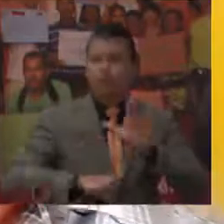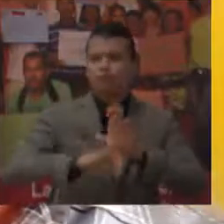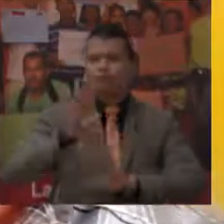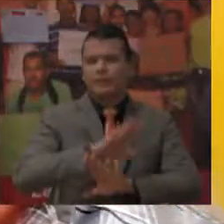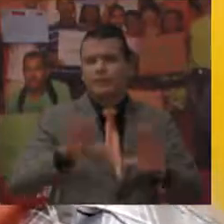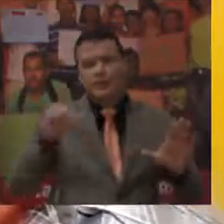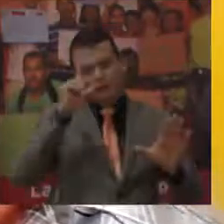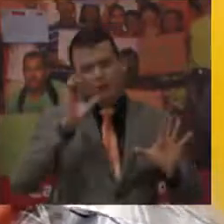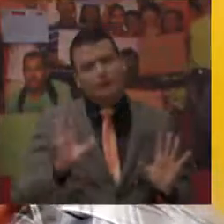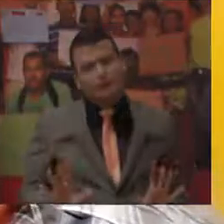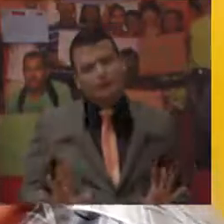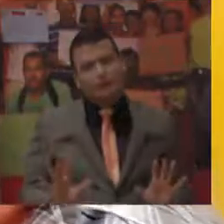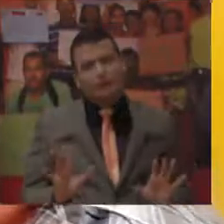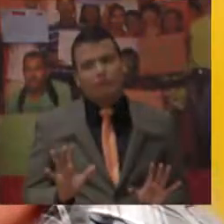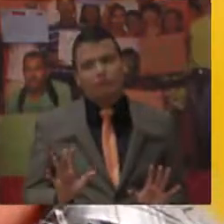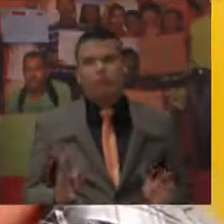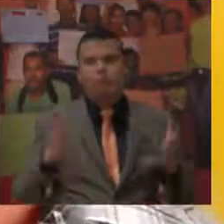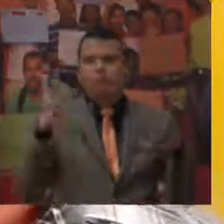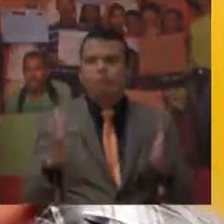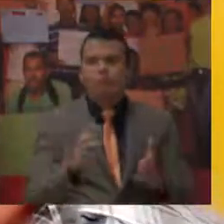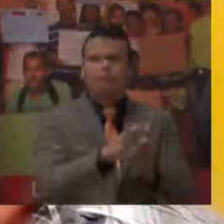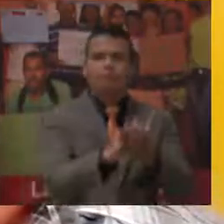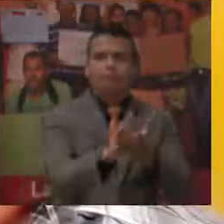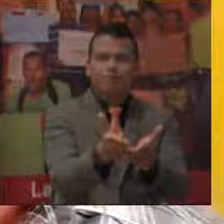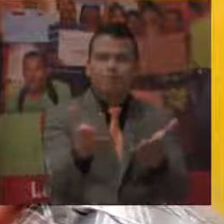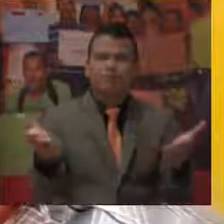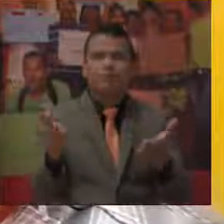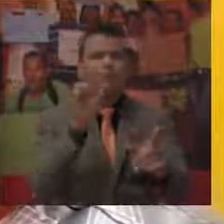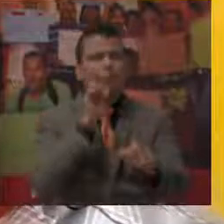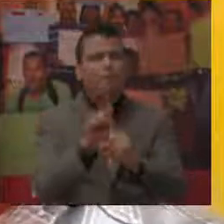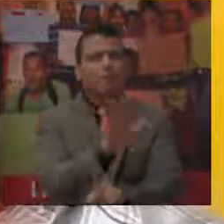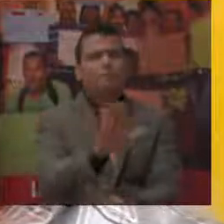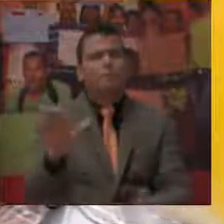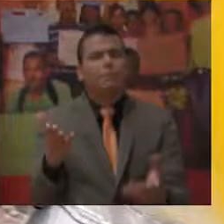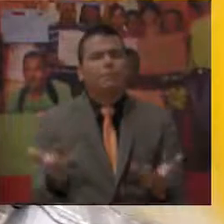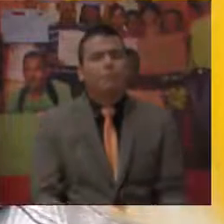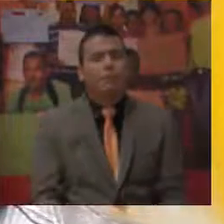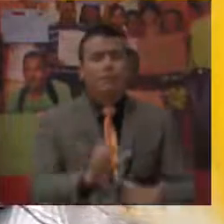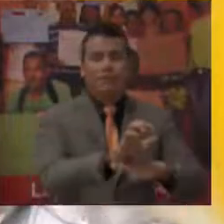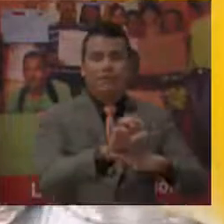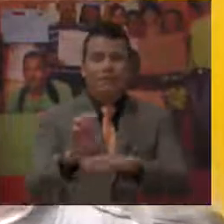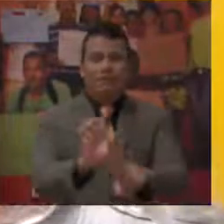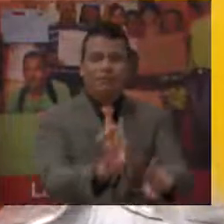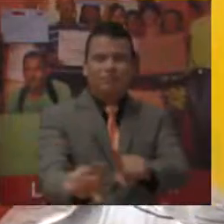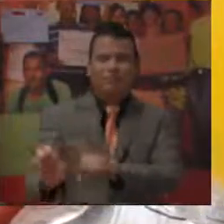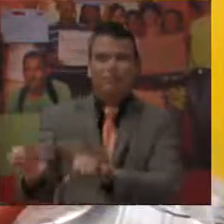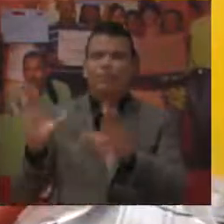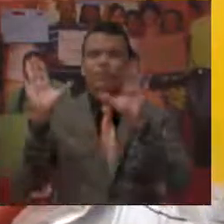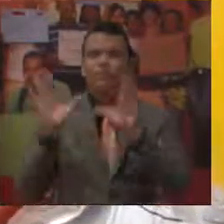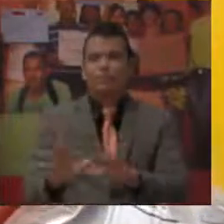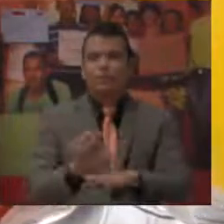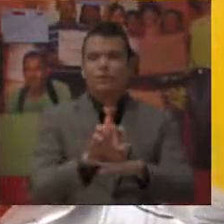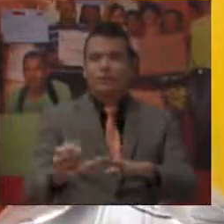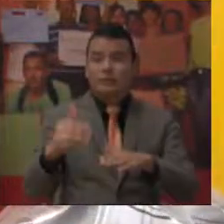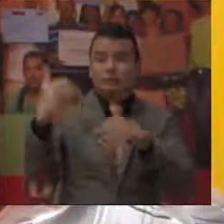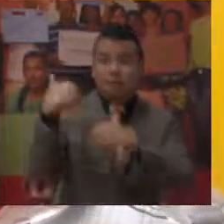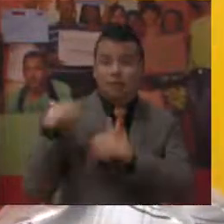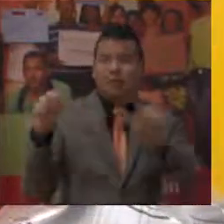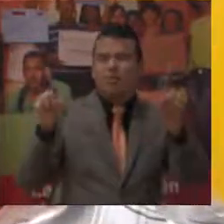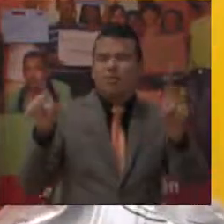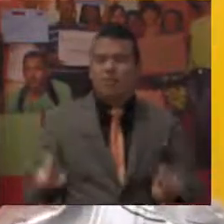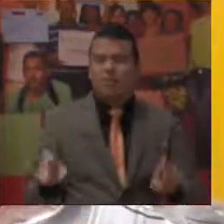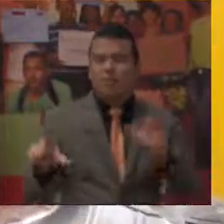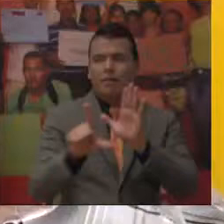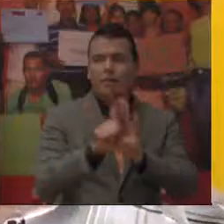forma quiero llevar este mensaje para que los entes que están a cargo del tema de